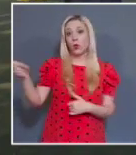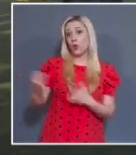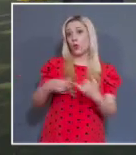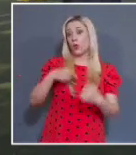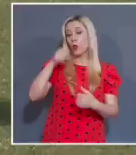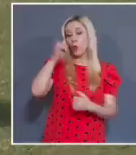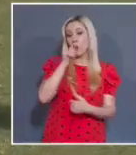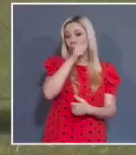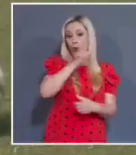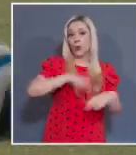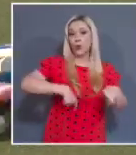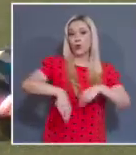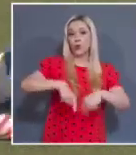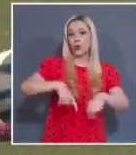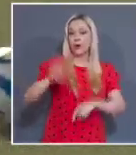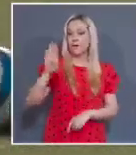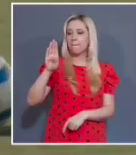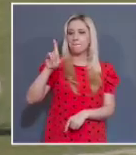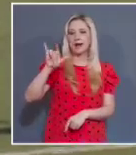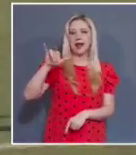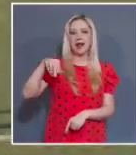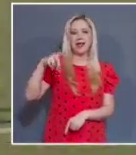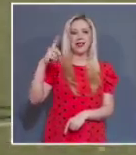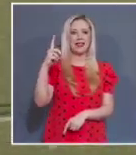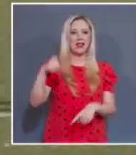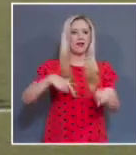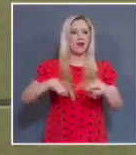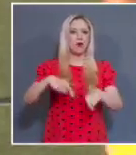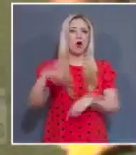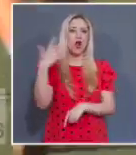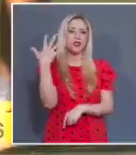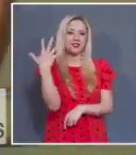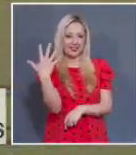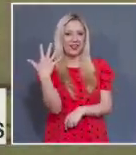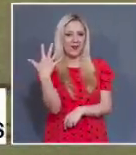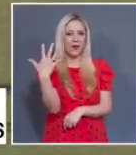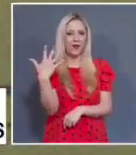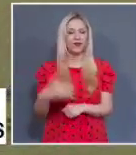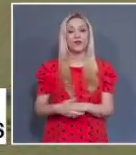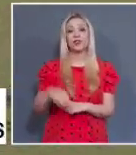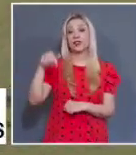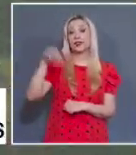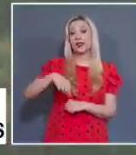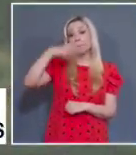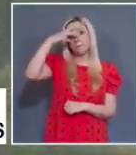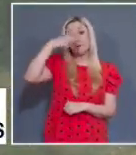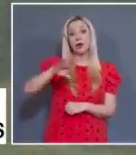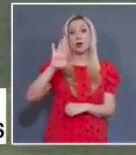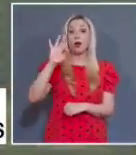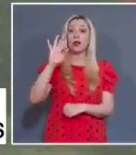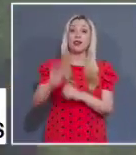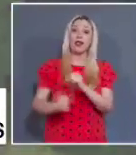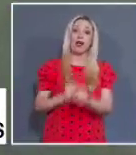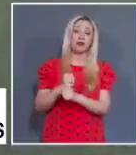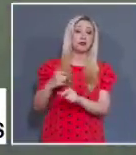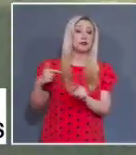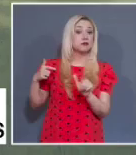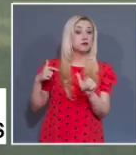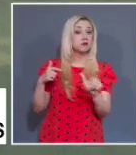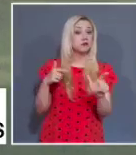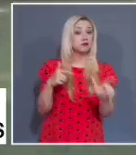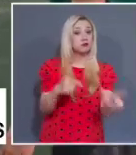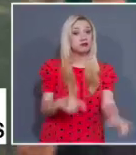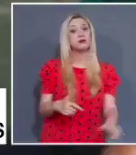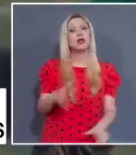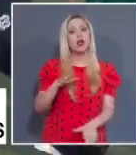Blind Futsal o Fútbol 5 adaptado, que se practica en México desde hace más de 40 años. Cuenta con una liga nacional y